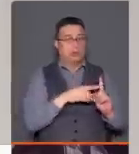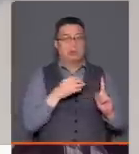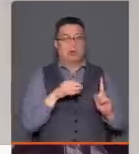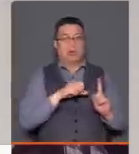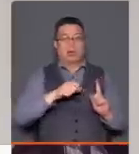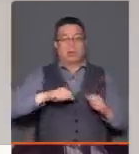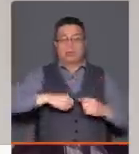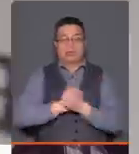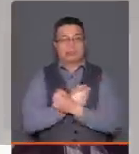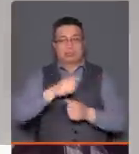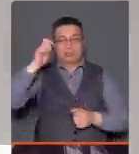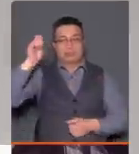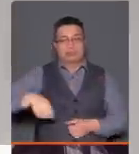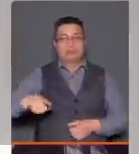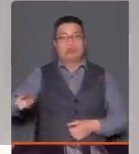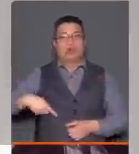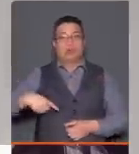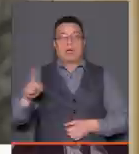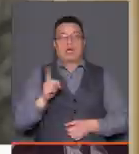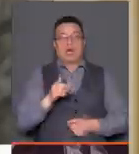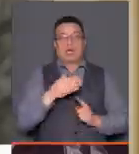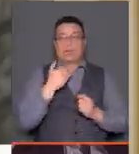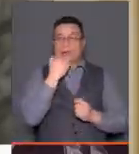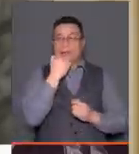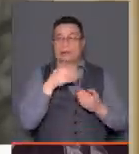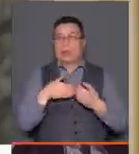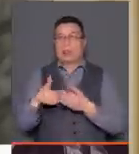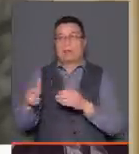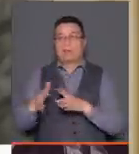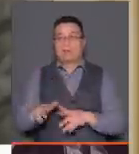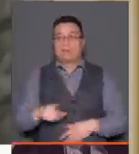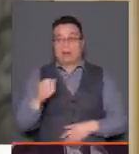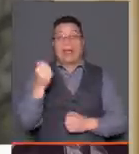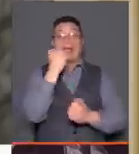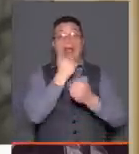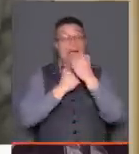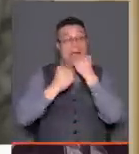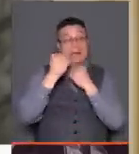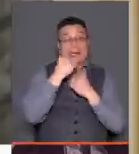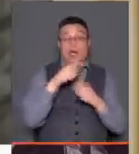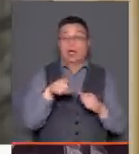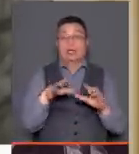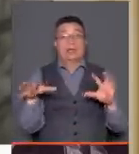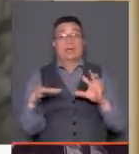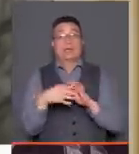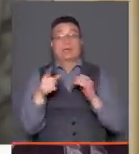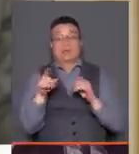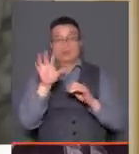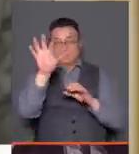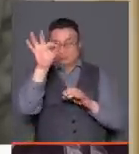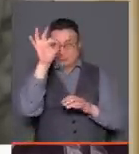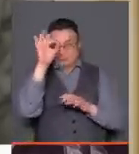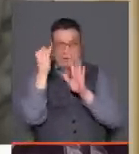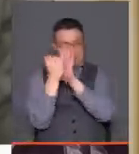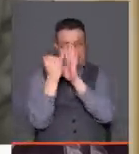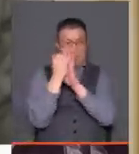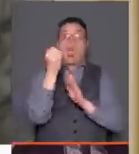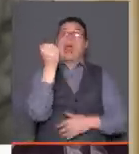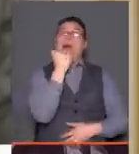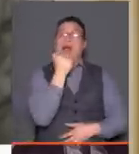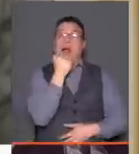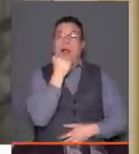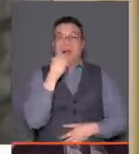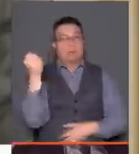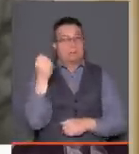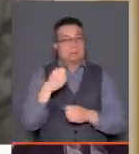consideradas culpables por la justicia los errores dicen relación con una identificación errónea malas